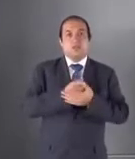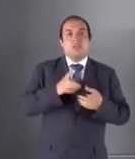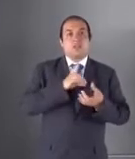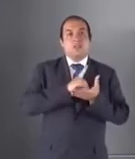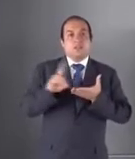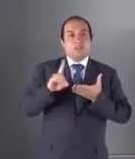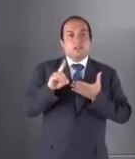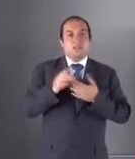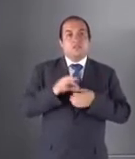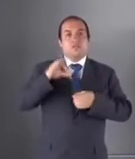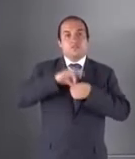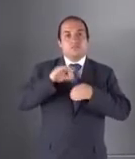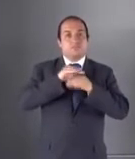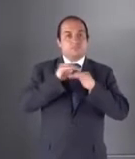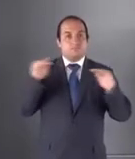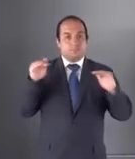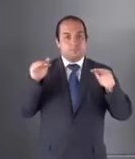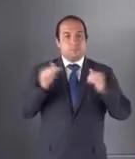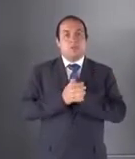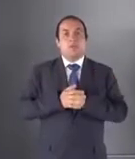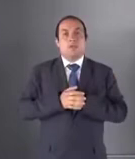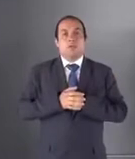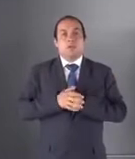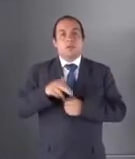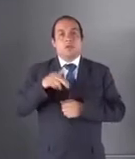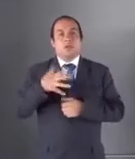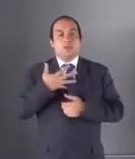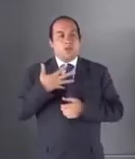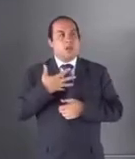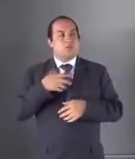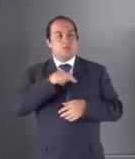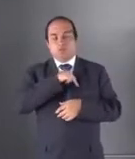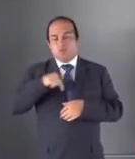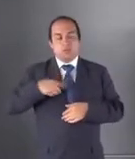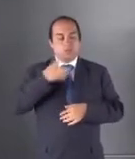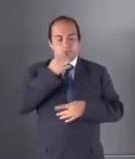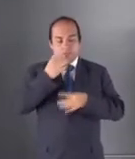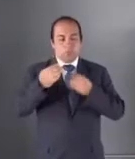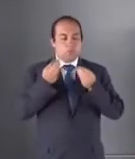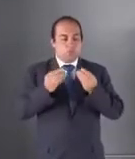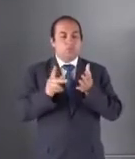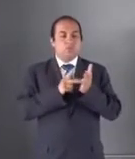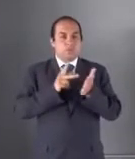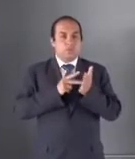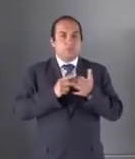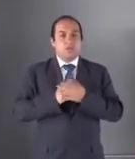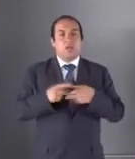ciudad democrática, y ha demostrado en muchas ocasiones sus habitantes